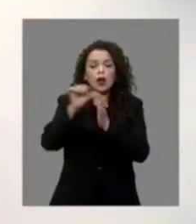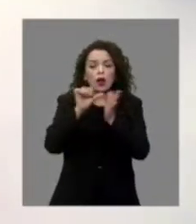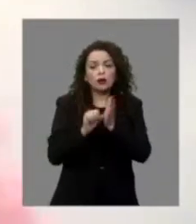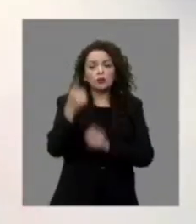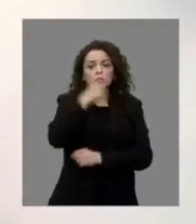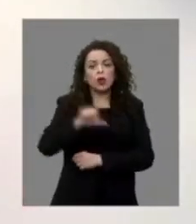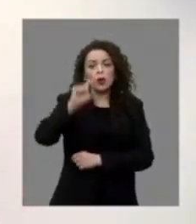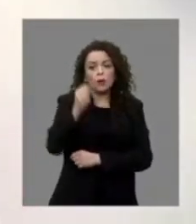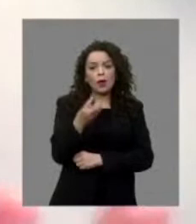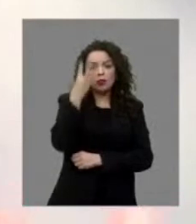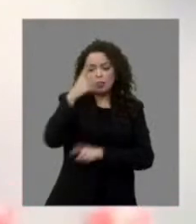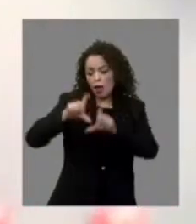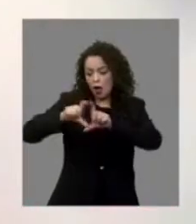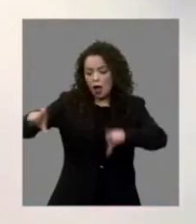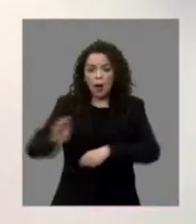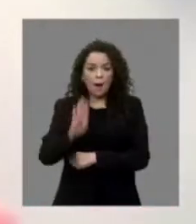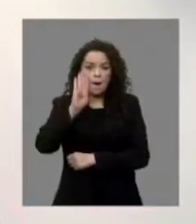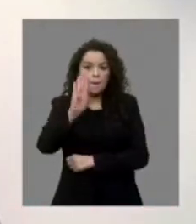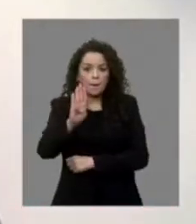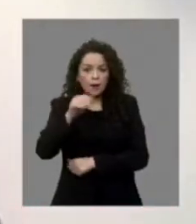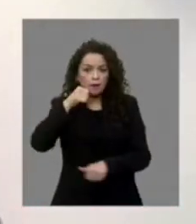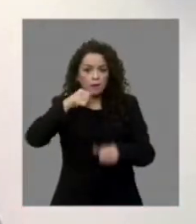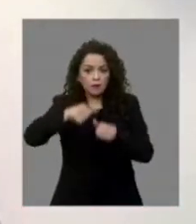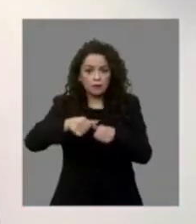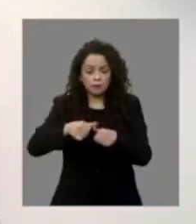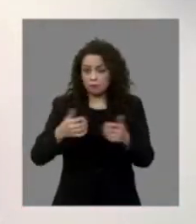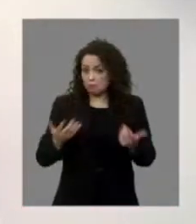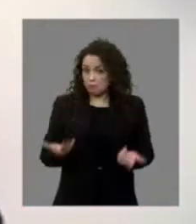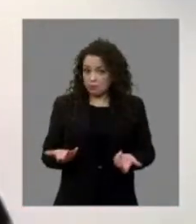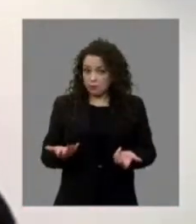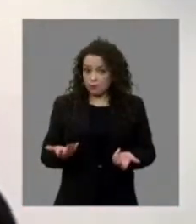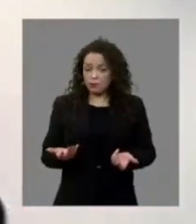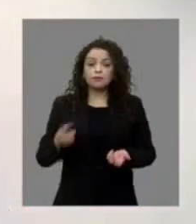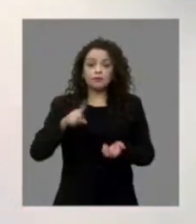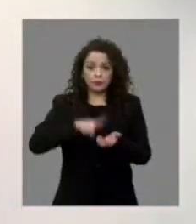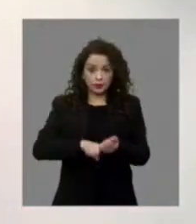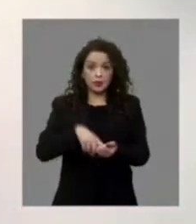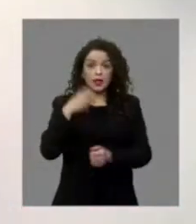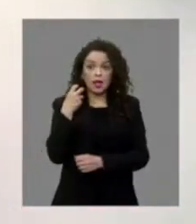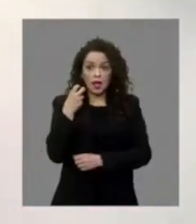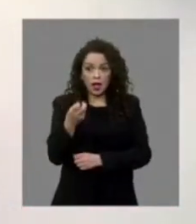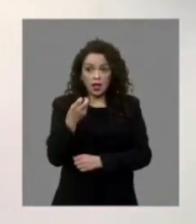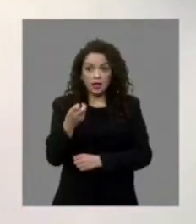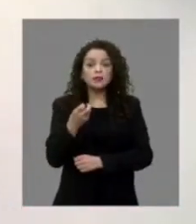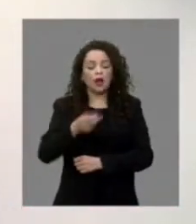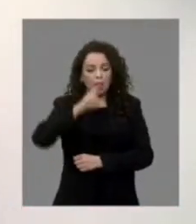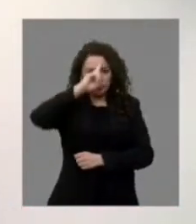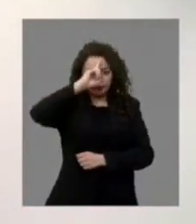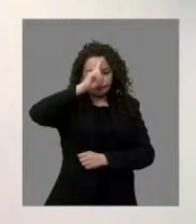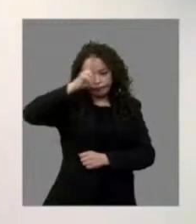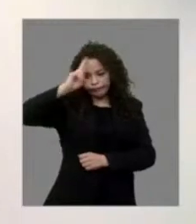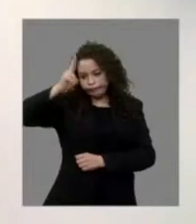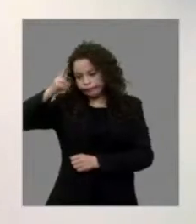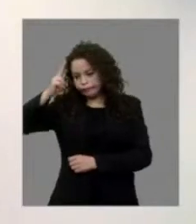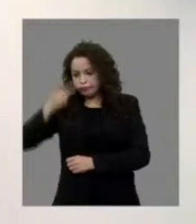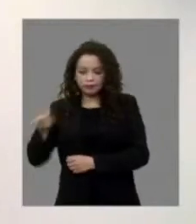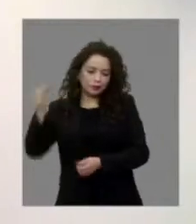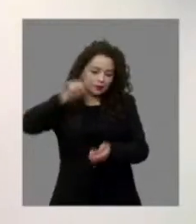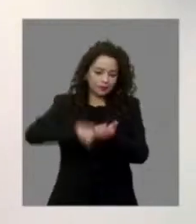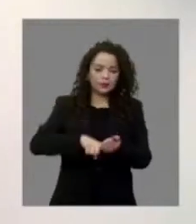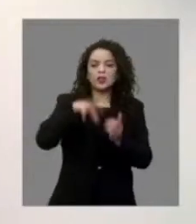B. Y que pudieran considerarse, digamos, inconvencionales. La Corte ya dijo que son restricciones